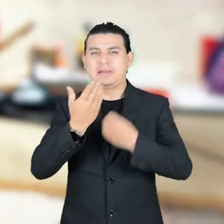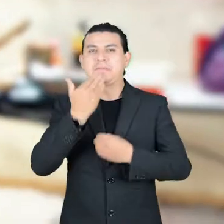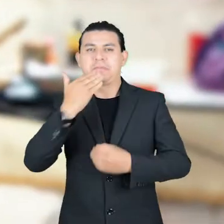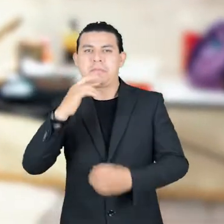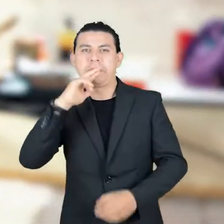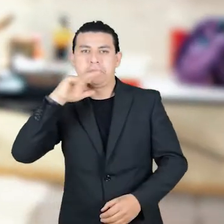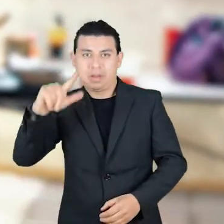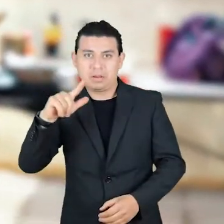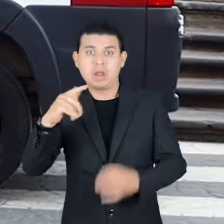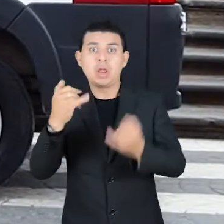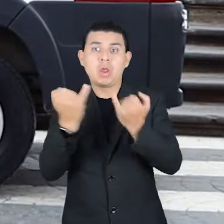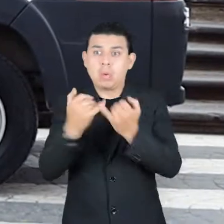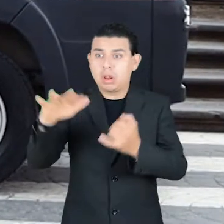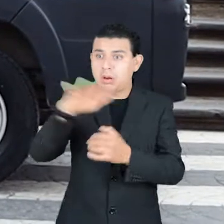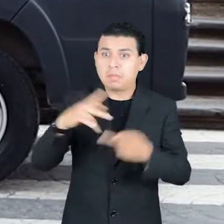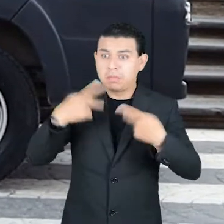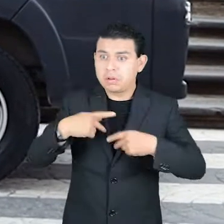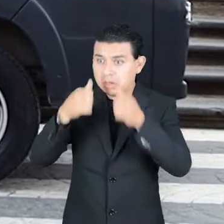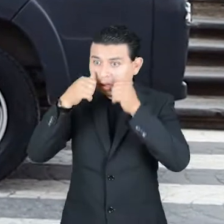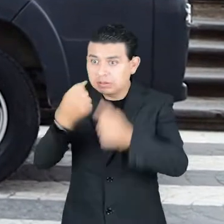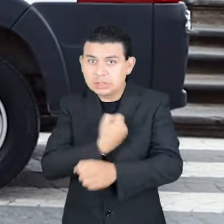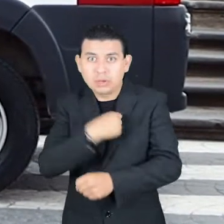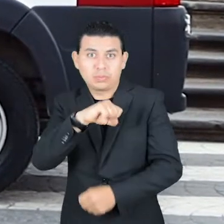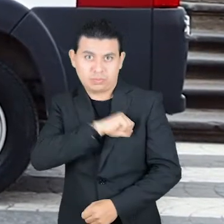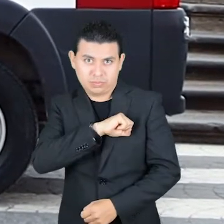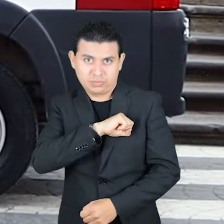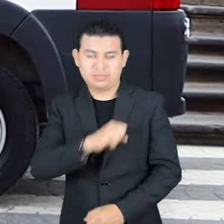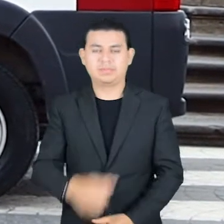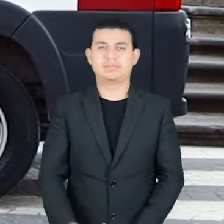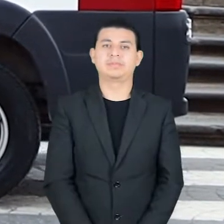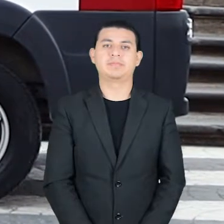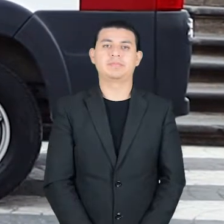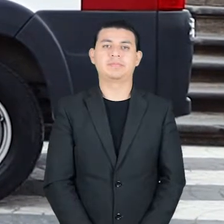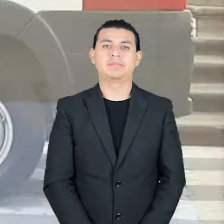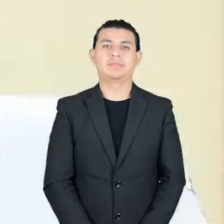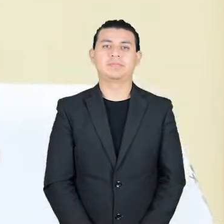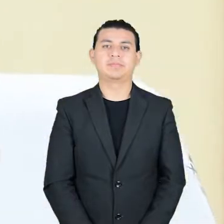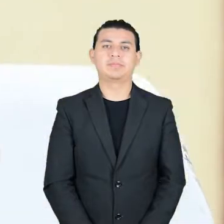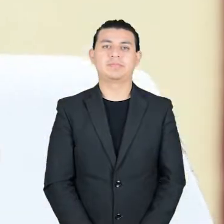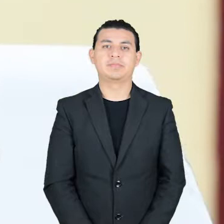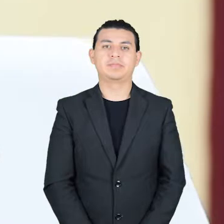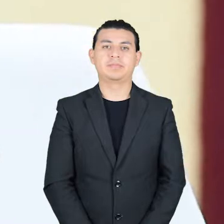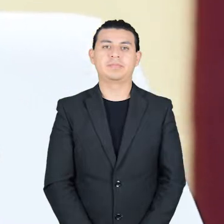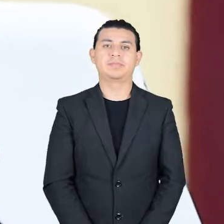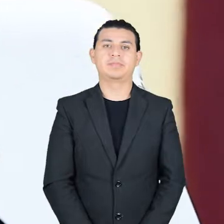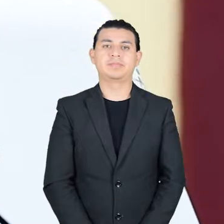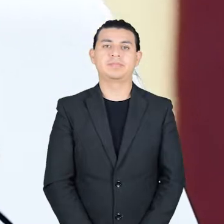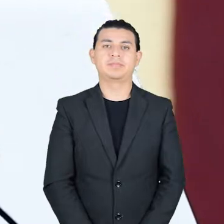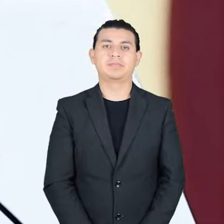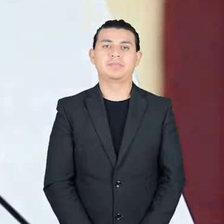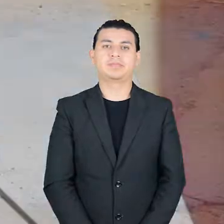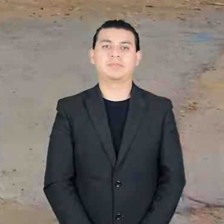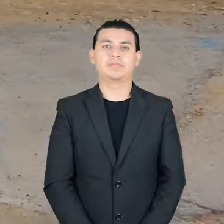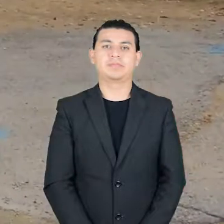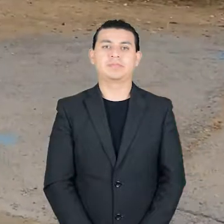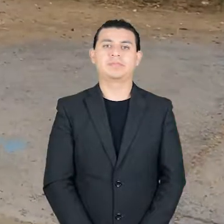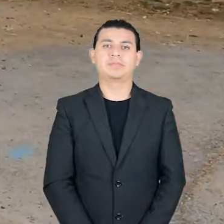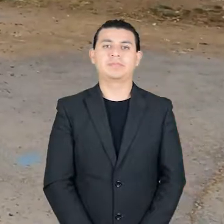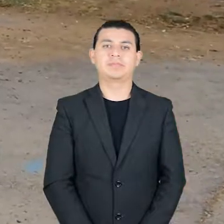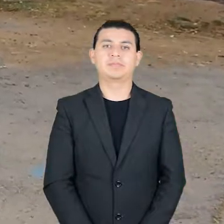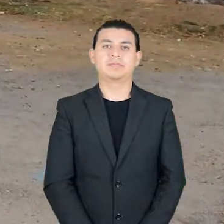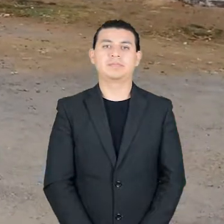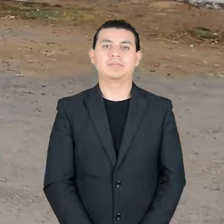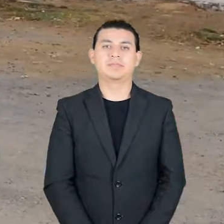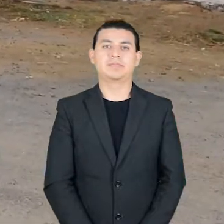procurar la salud de la ciudadanía si realizó la gestión ante el gobierno del estado para la adquisición de una ambulancia de urgencias